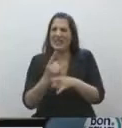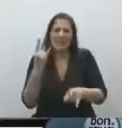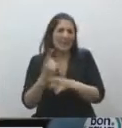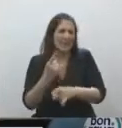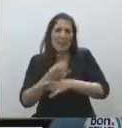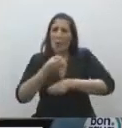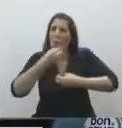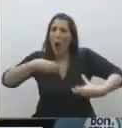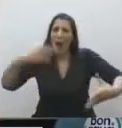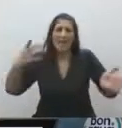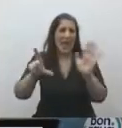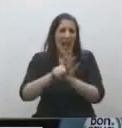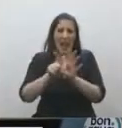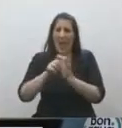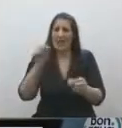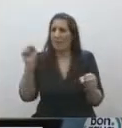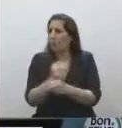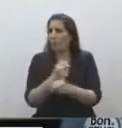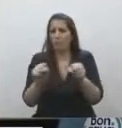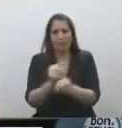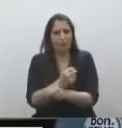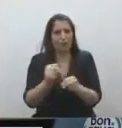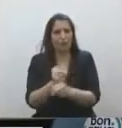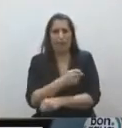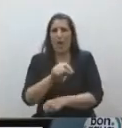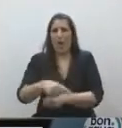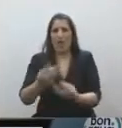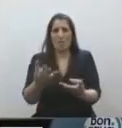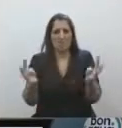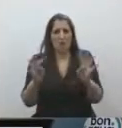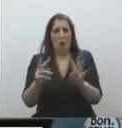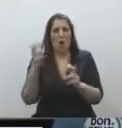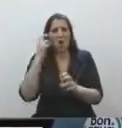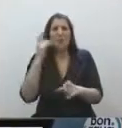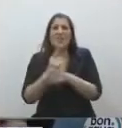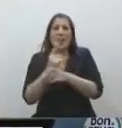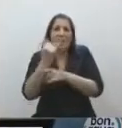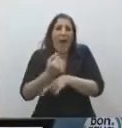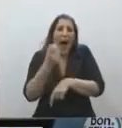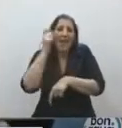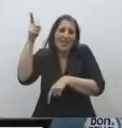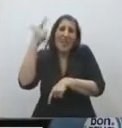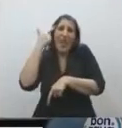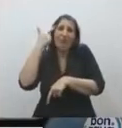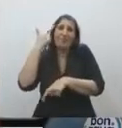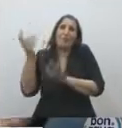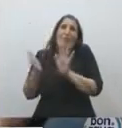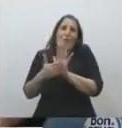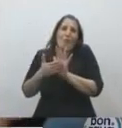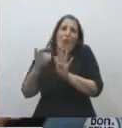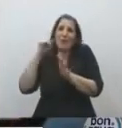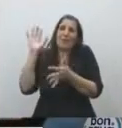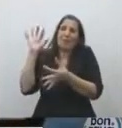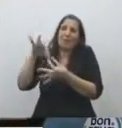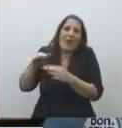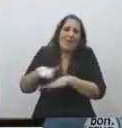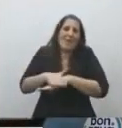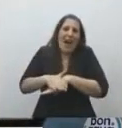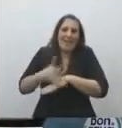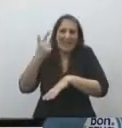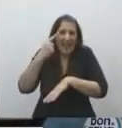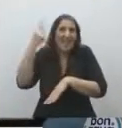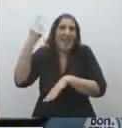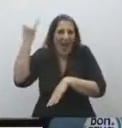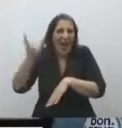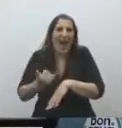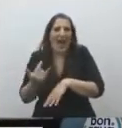participar, porque la presencia de cada uno es importante. Y a veces como ciudadanos creemos que no es así, decimos, bueno, pero qué diferencia hay que yo esté o